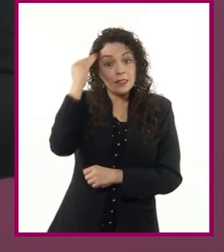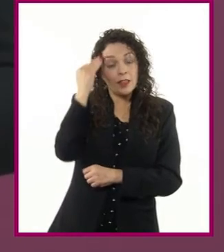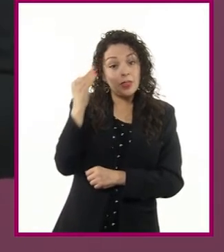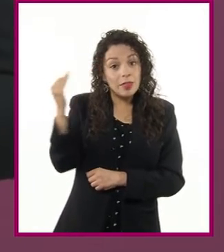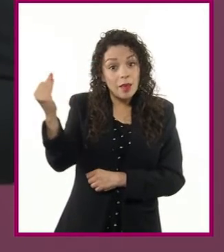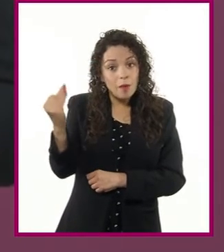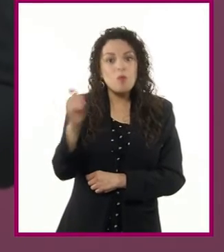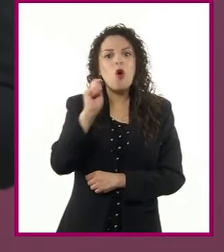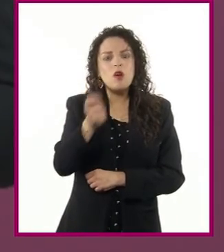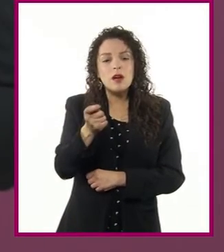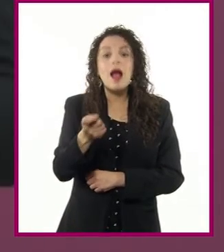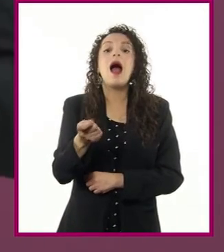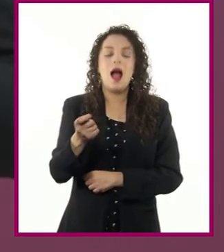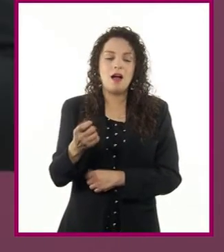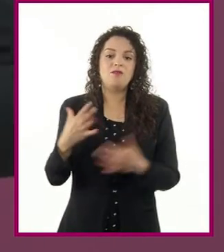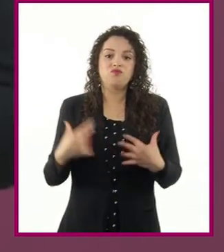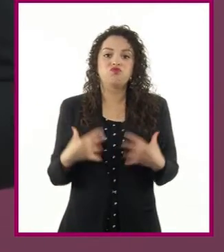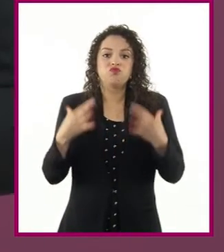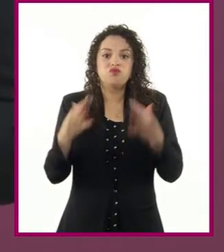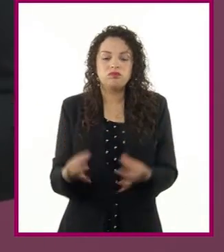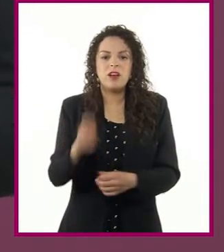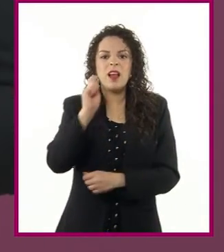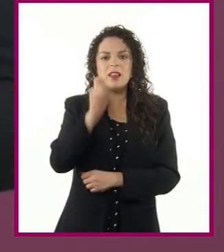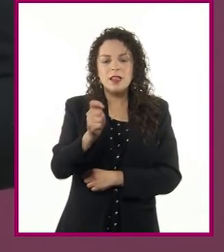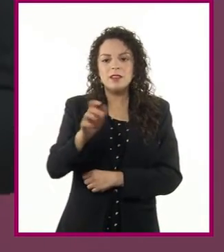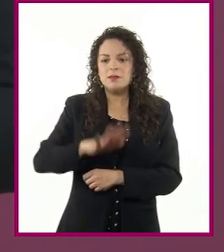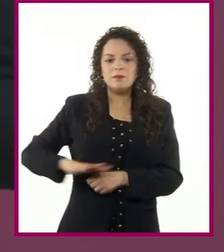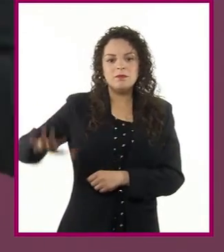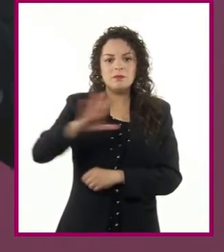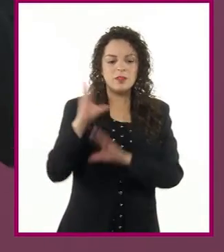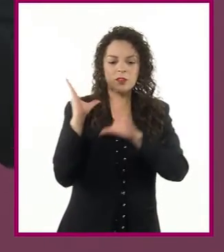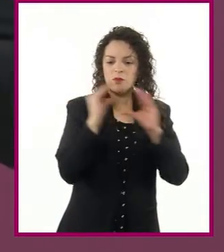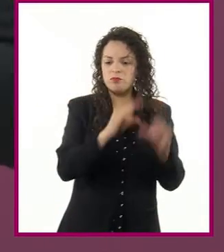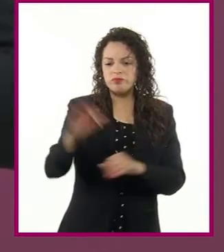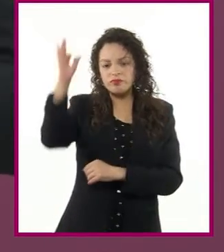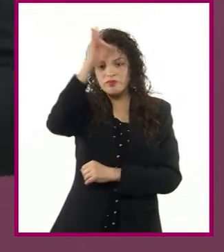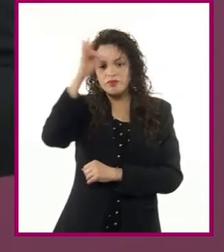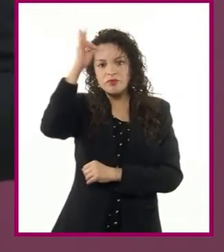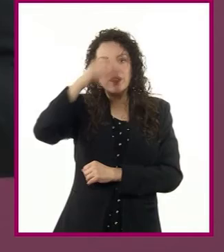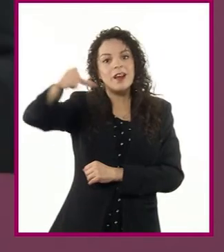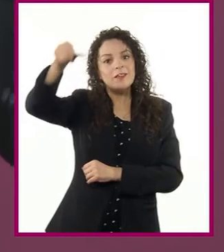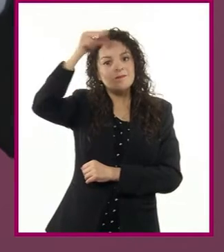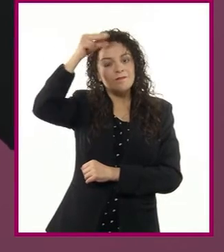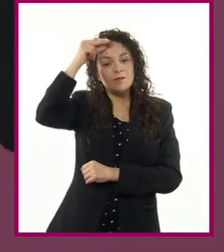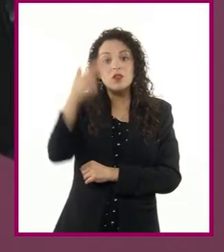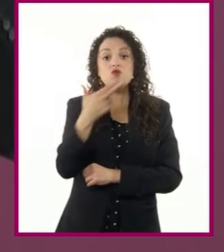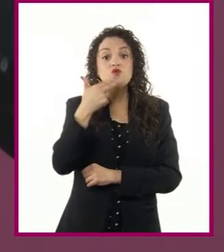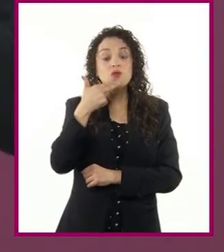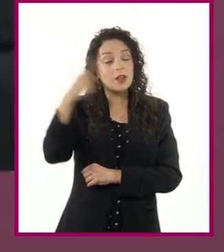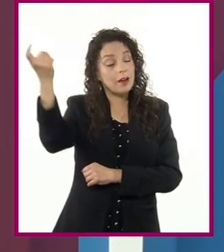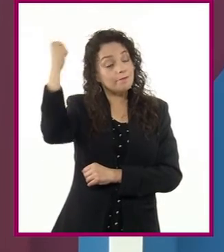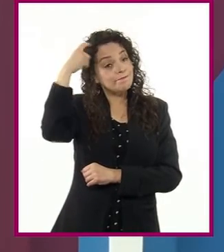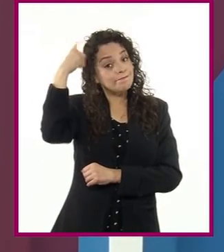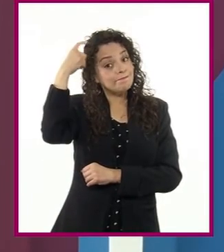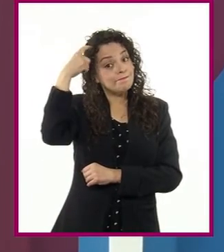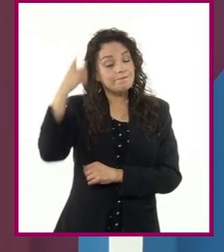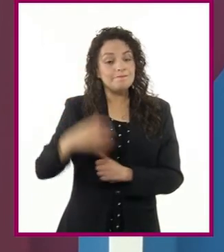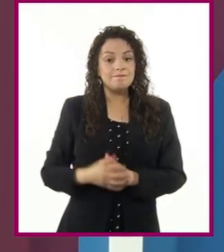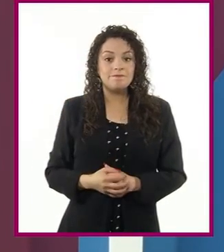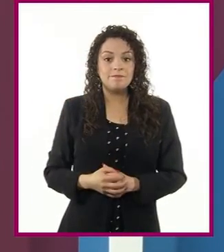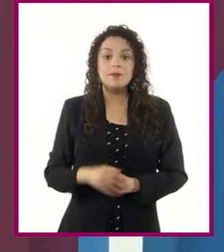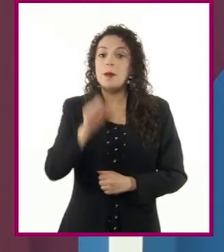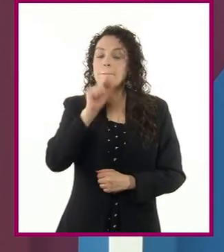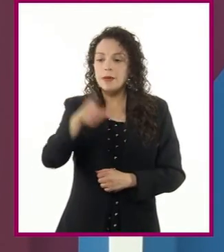época, surgió la Ilustración, una importante doctrina filosófica basada en el uso de la razón.